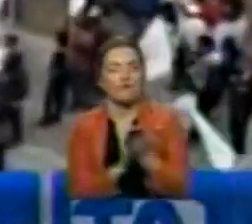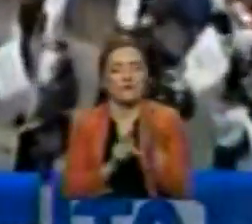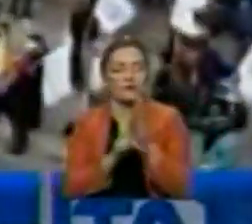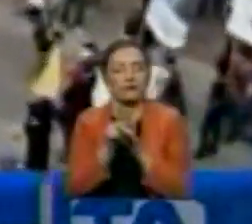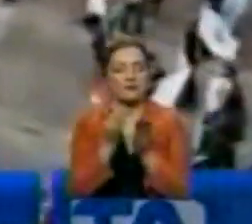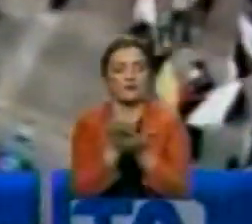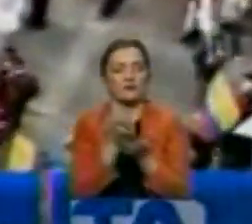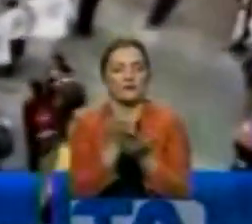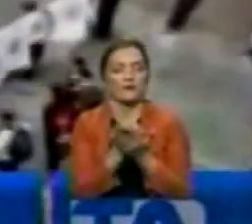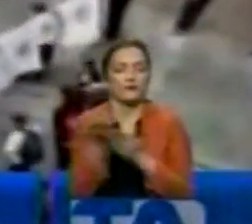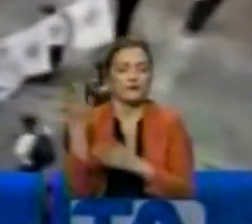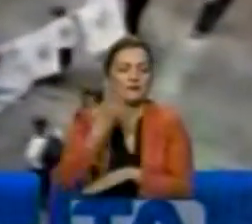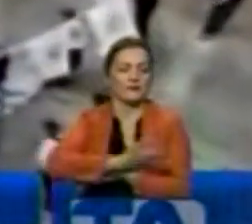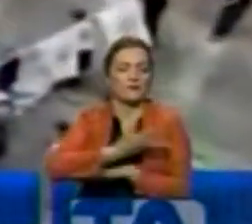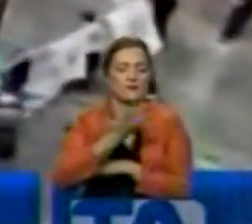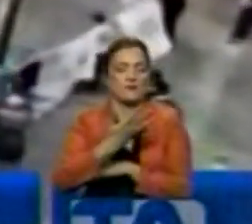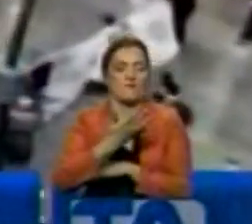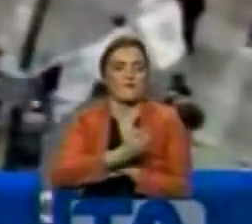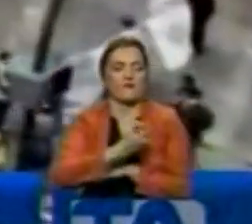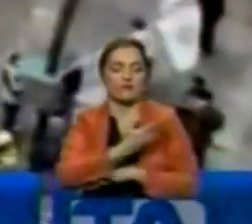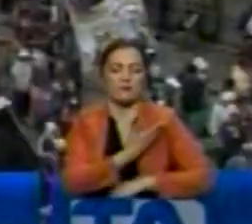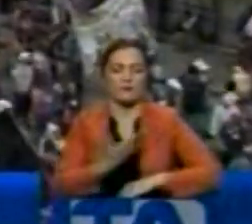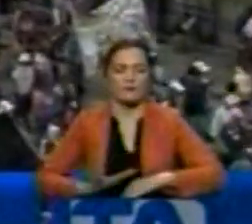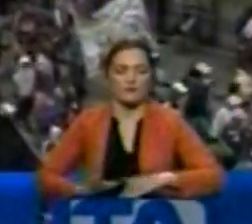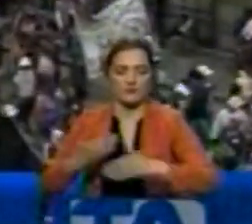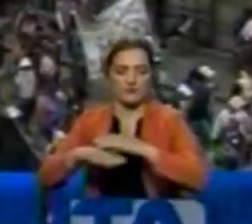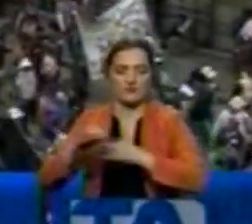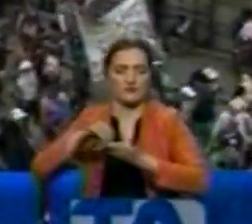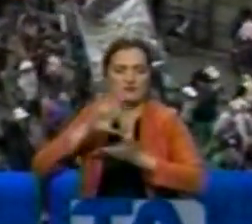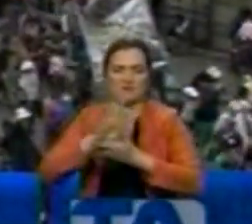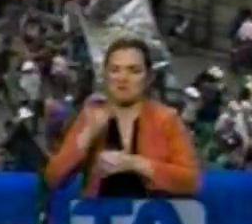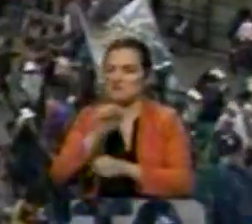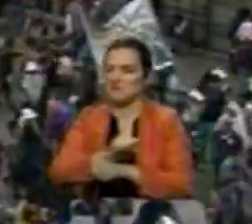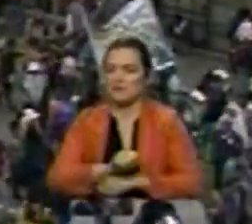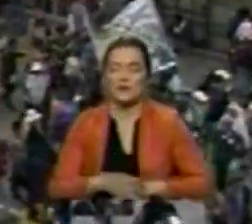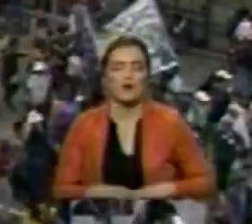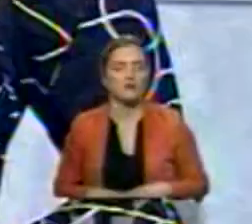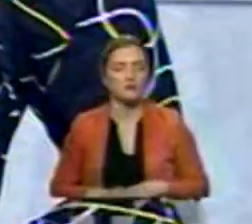económico que hace 5 días el presidente envió a la Asamblea. Dayana Monroy, 24 horas.